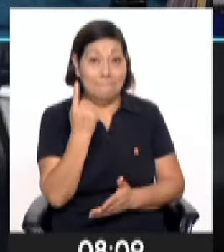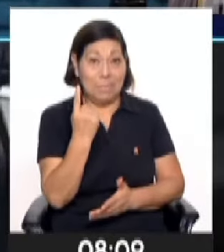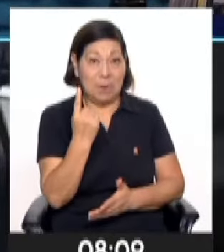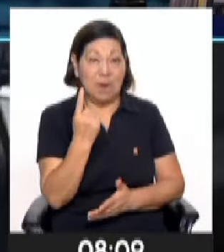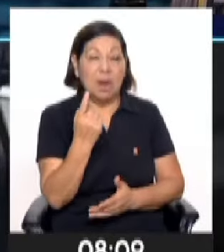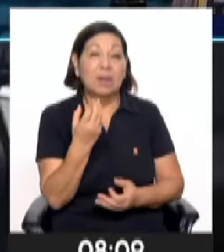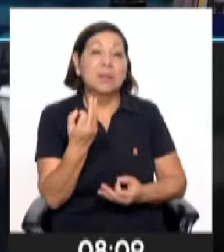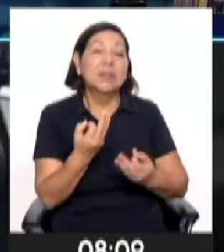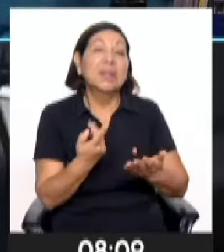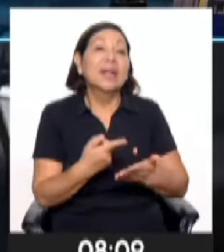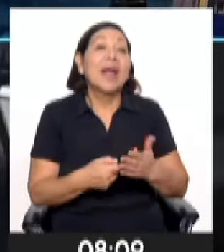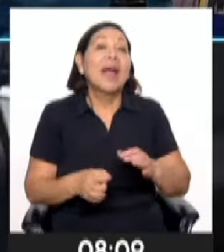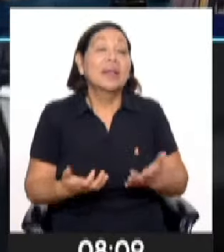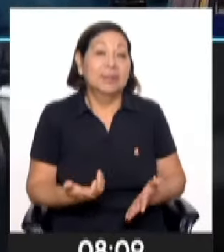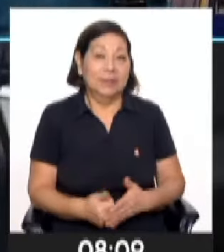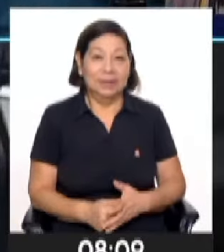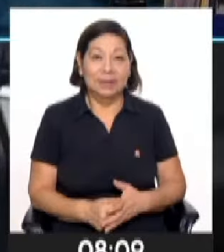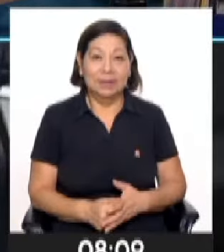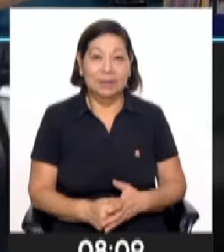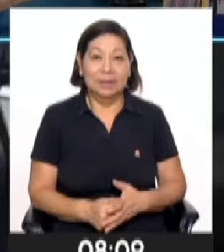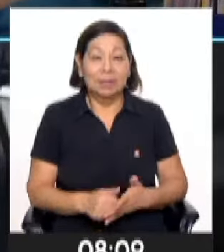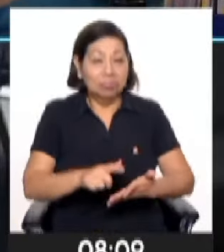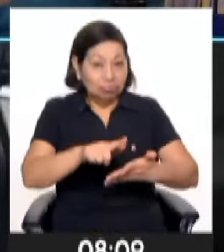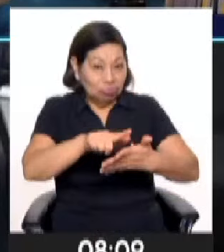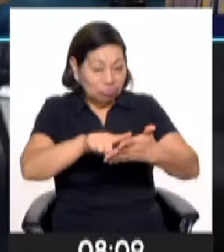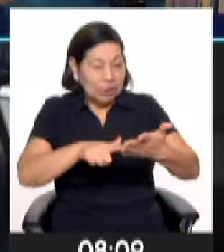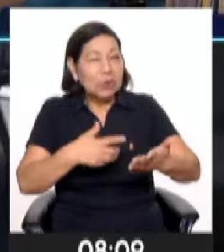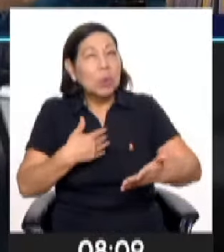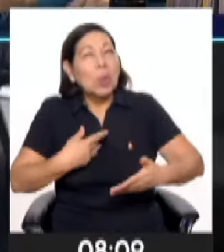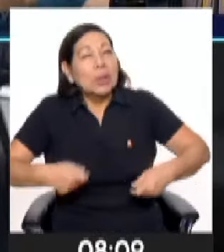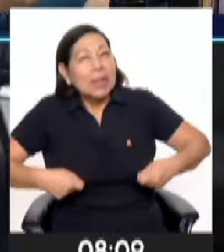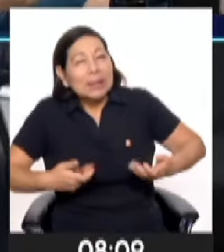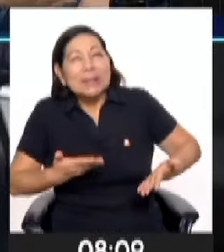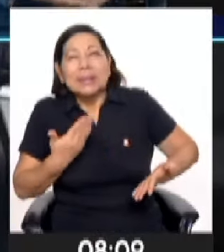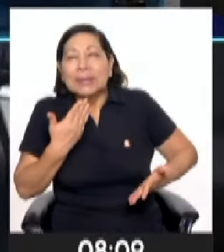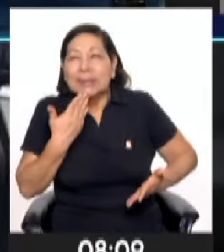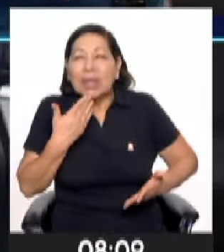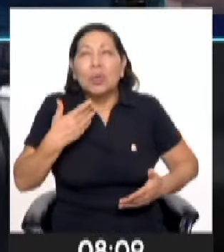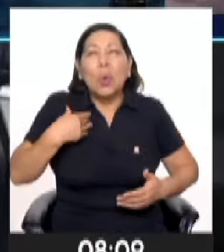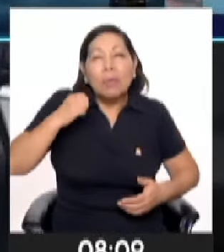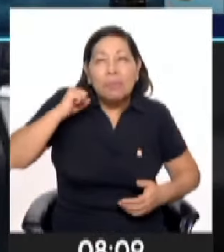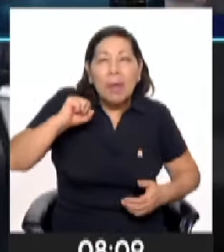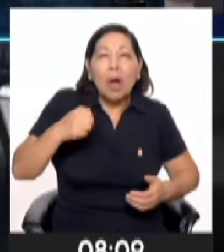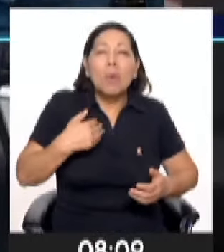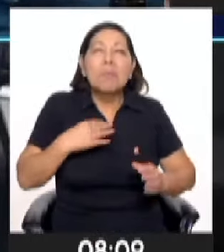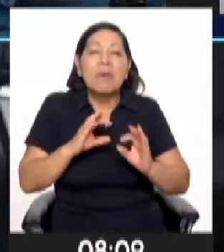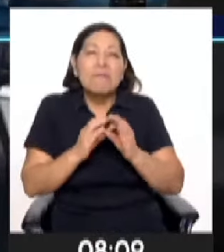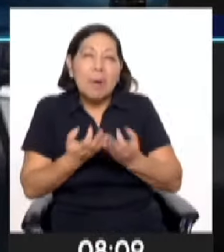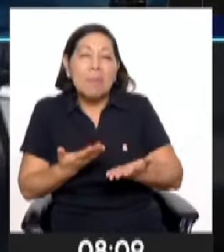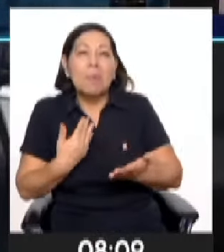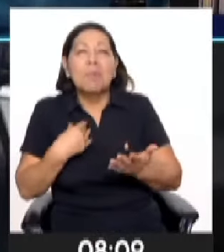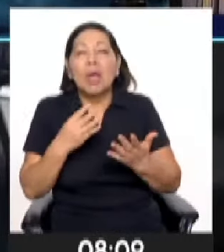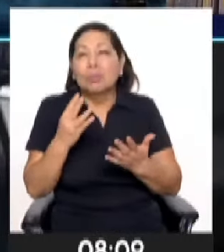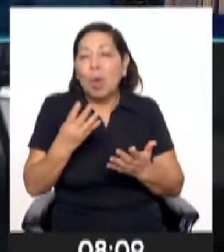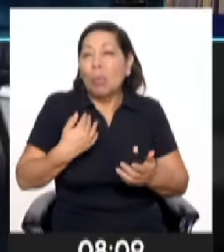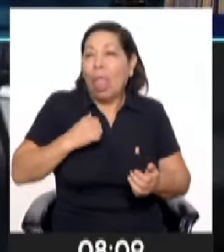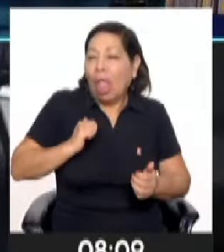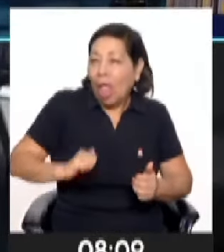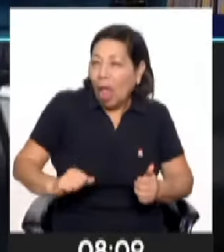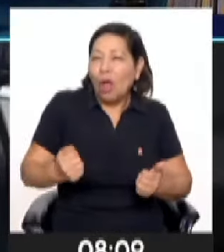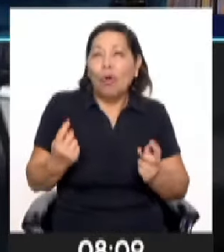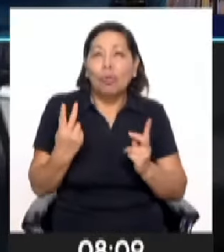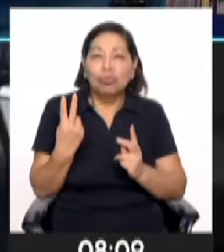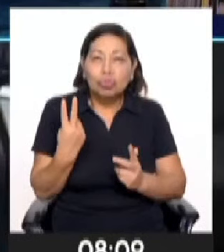hacer un presupuesto. Es decir, listar todo lo que tengo que gastar en el viaje. Digamos que voy a ir con mi familia, somos mi esposa, mis dos